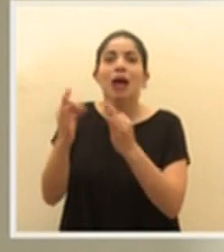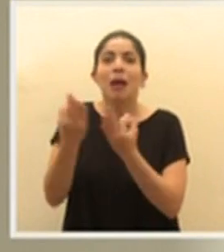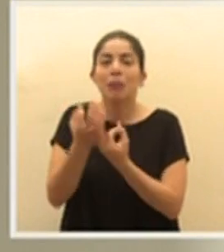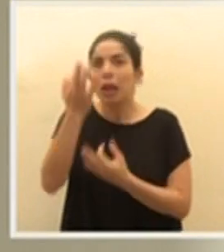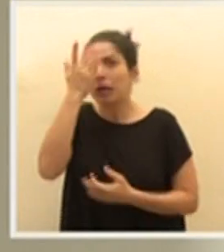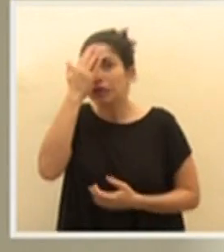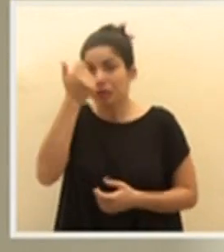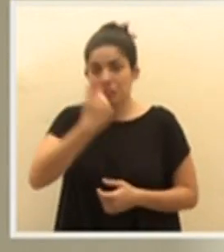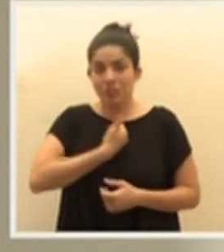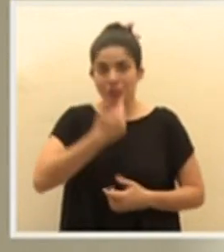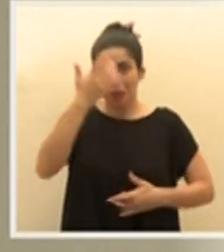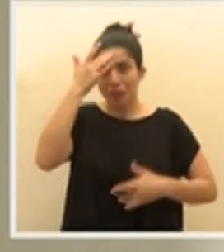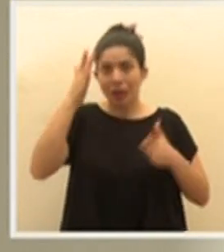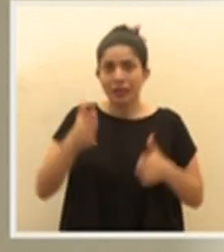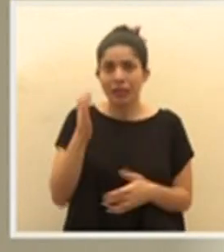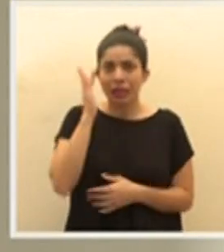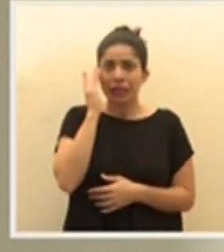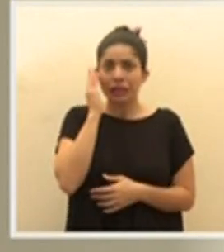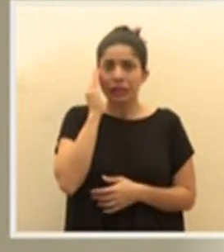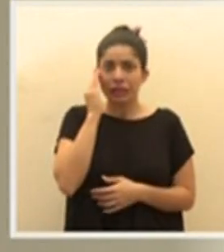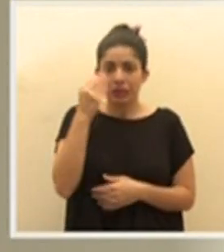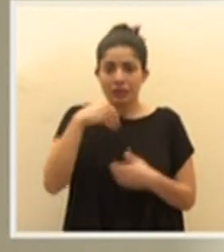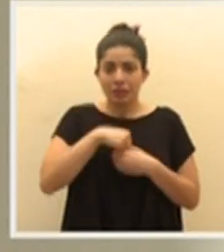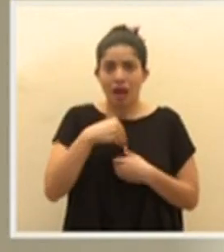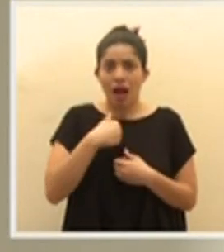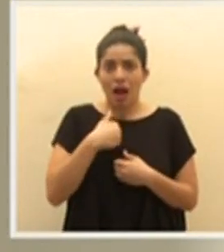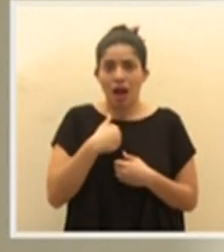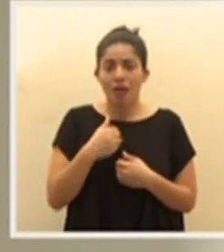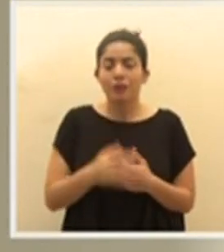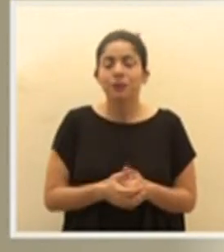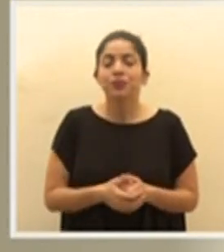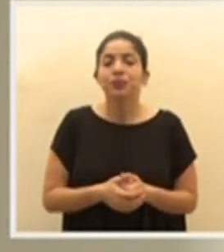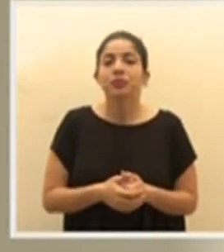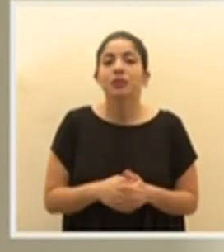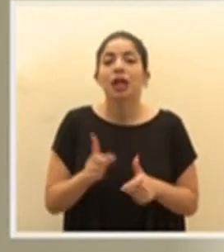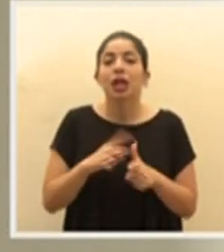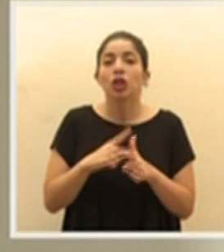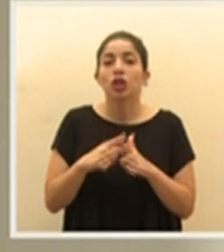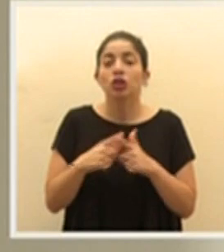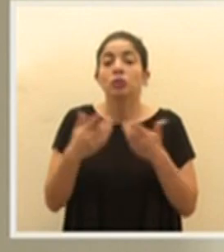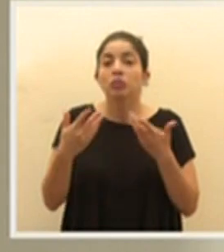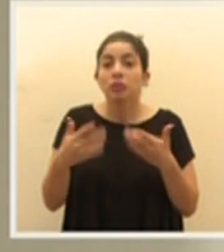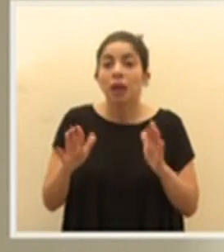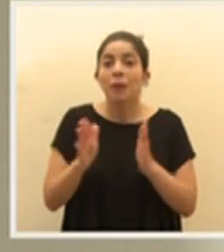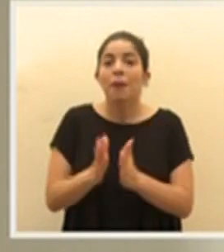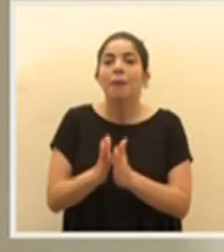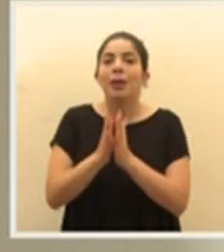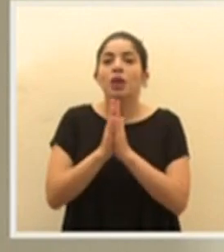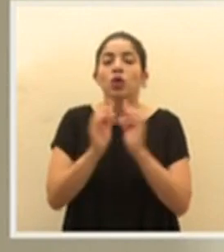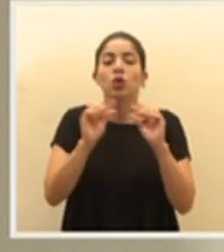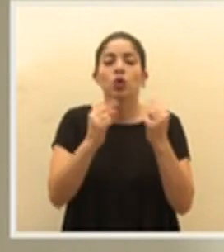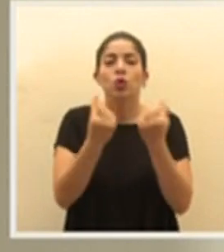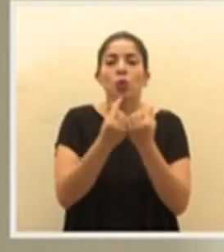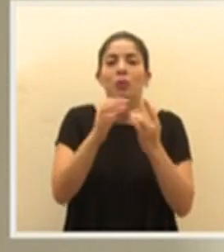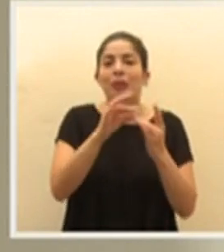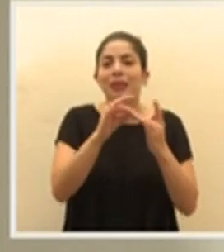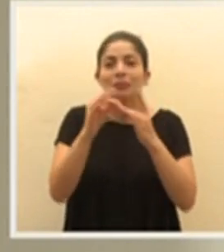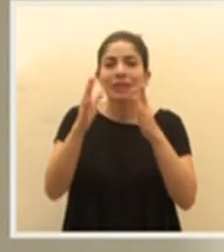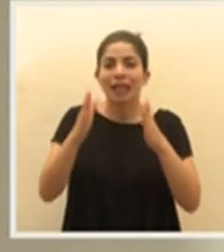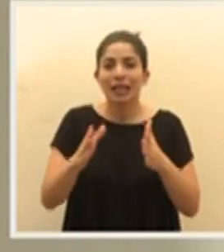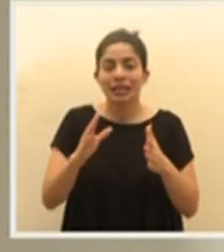los pacientes que están en esta condición, y se les solicitó a un grupo de especialistas de la